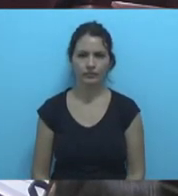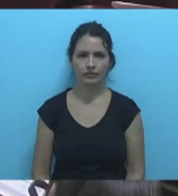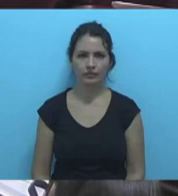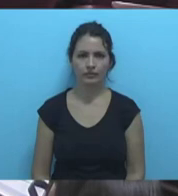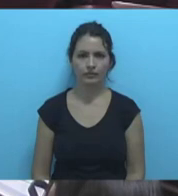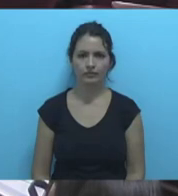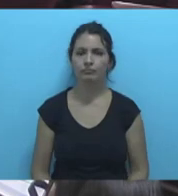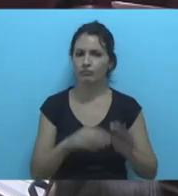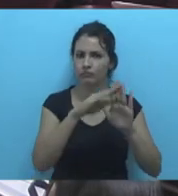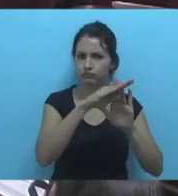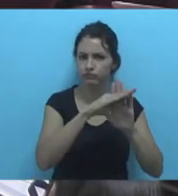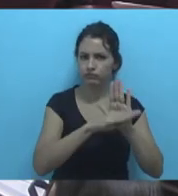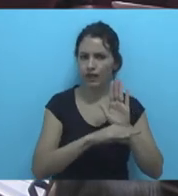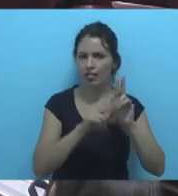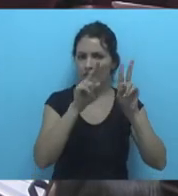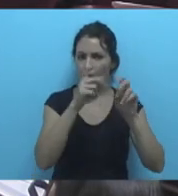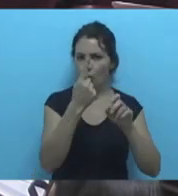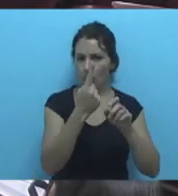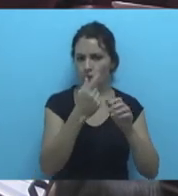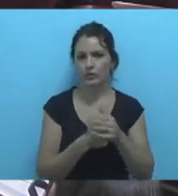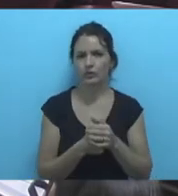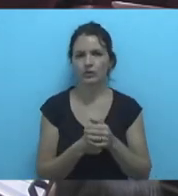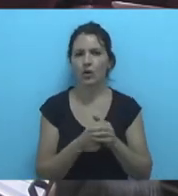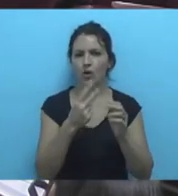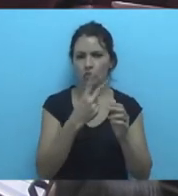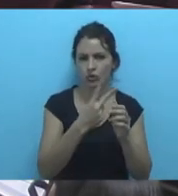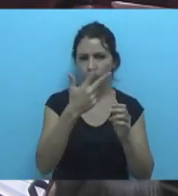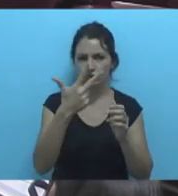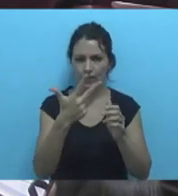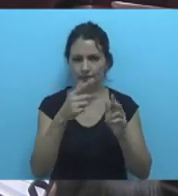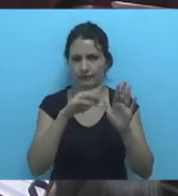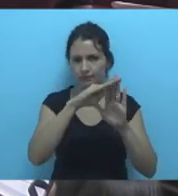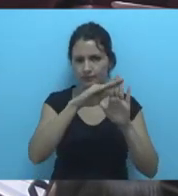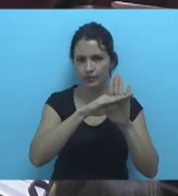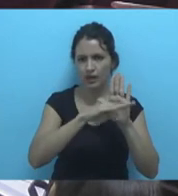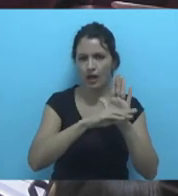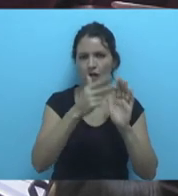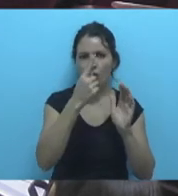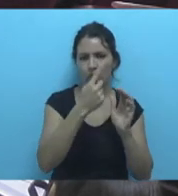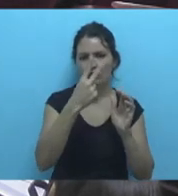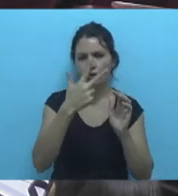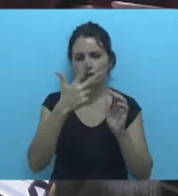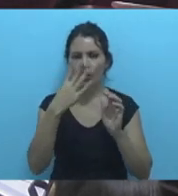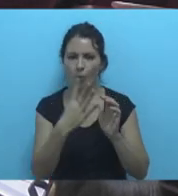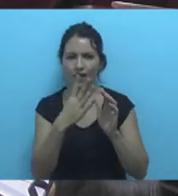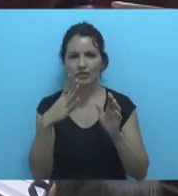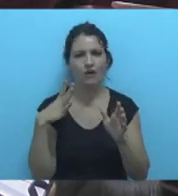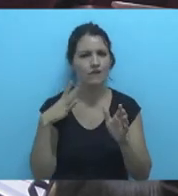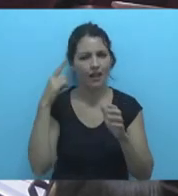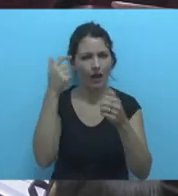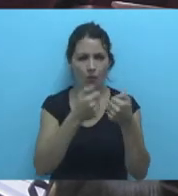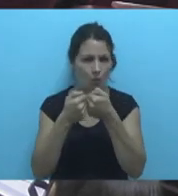El listado, el punto número 1, el punto número 2, el punto número 3 y 4 no tienen dictámenes de comisión.